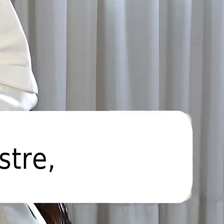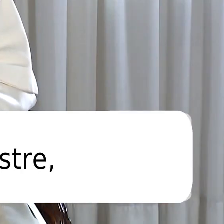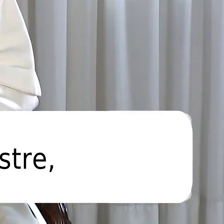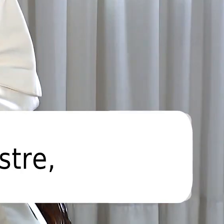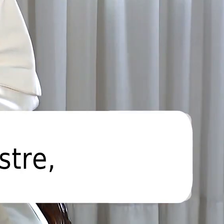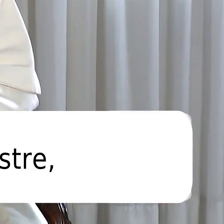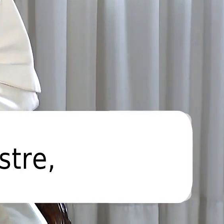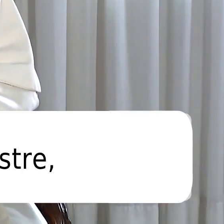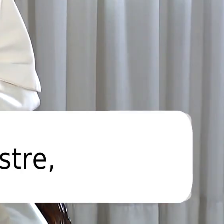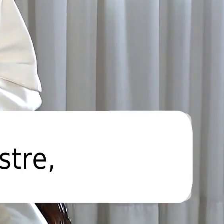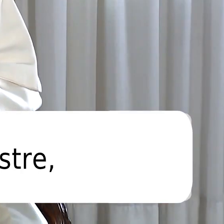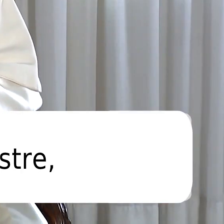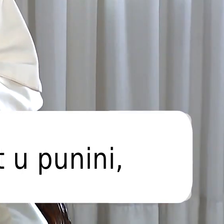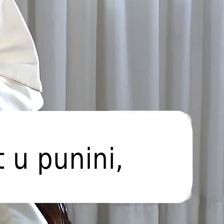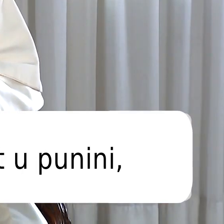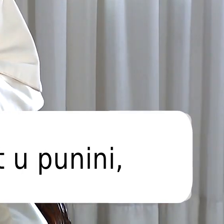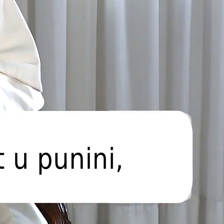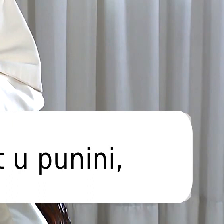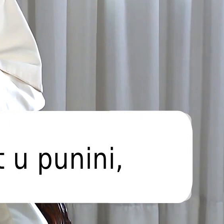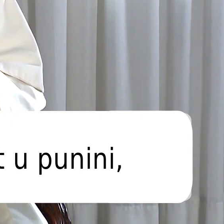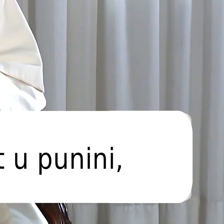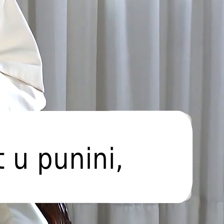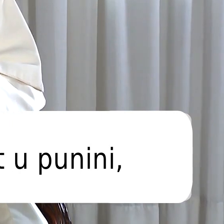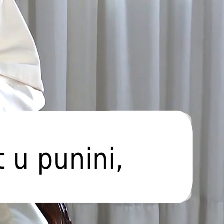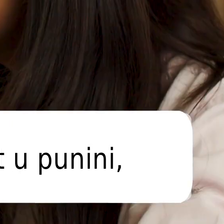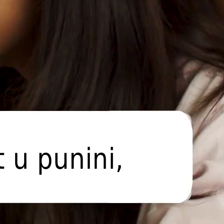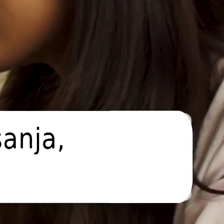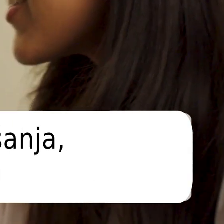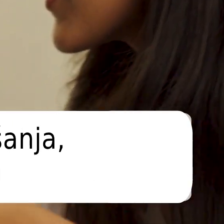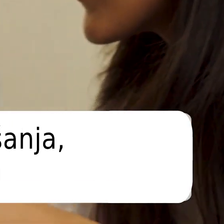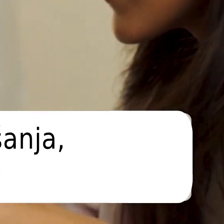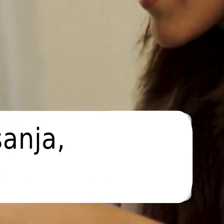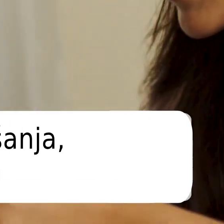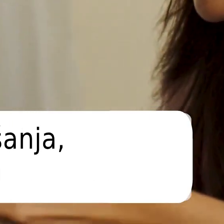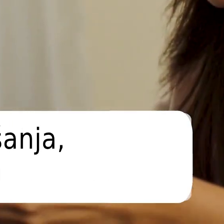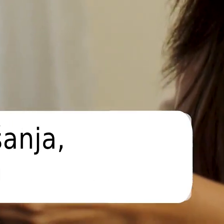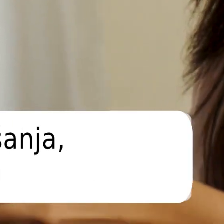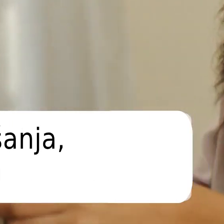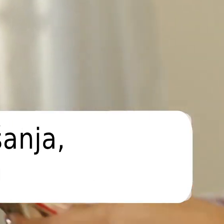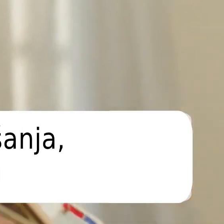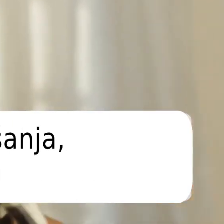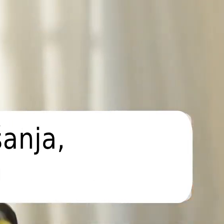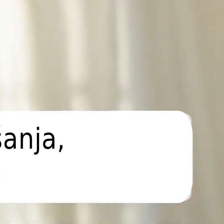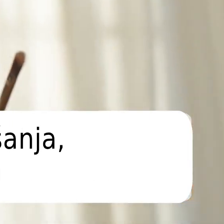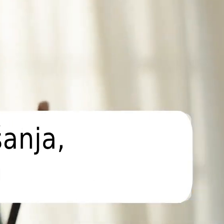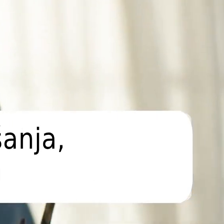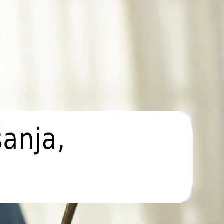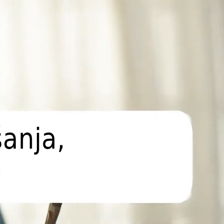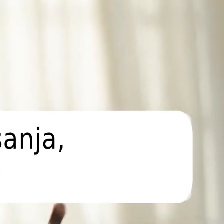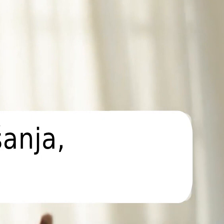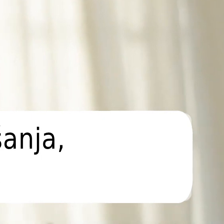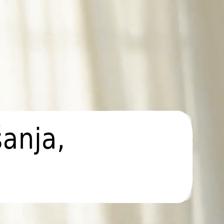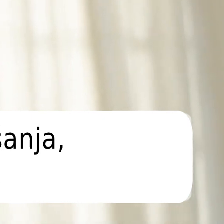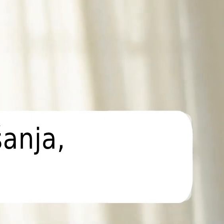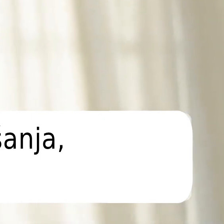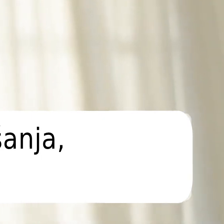Recemos, hermanas y hermanos, para que los jóvenes llamados a una vida plena descubran en María el estilo de la escucha, la